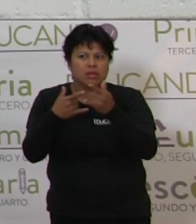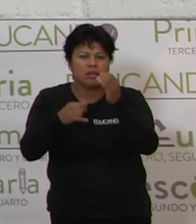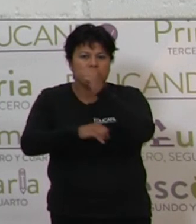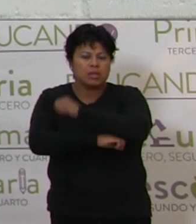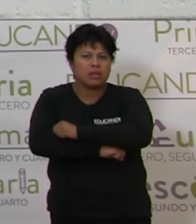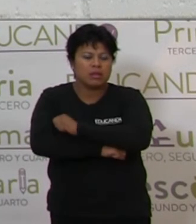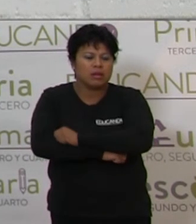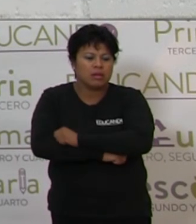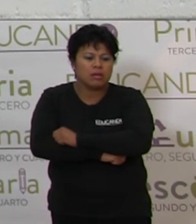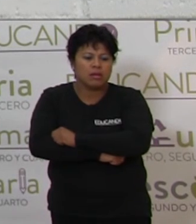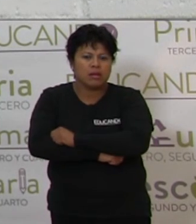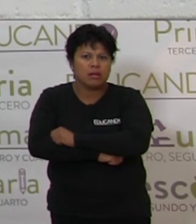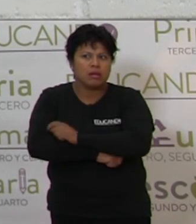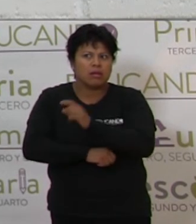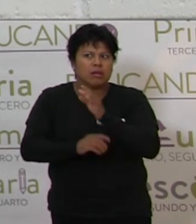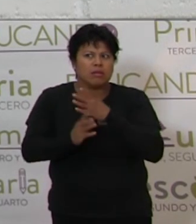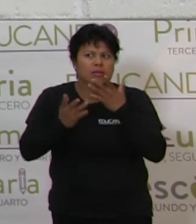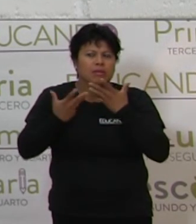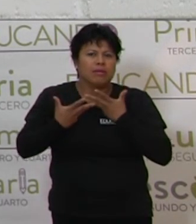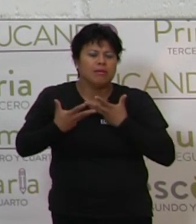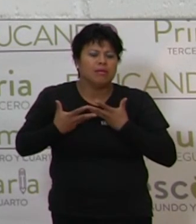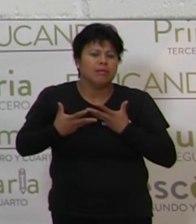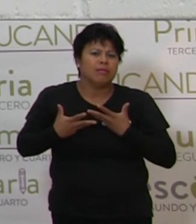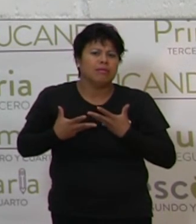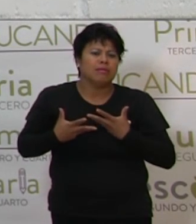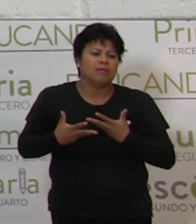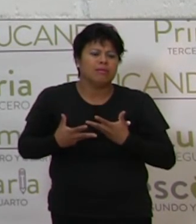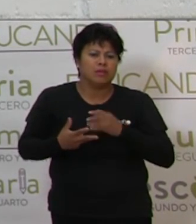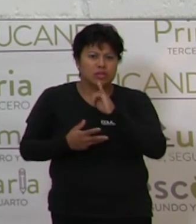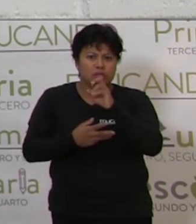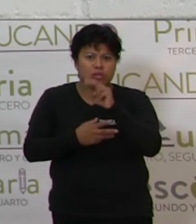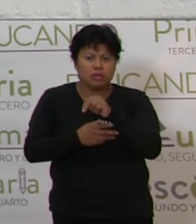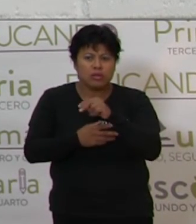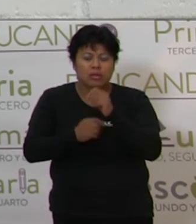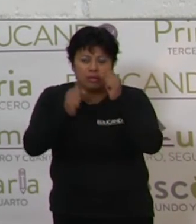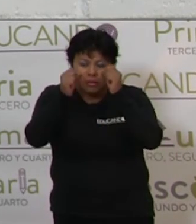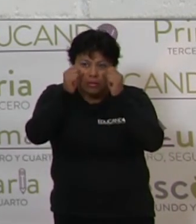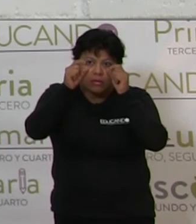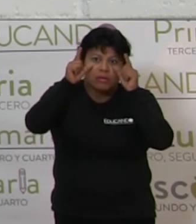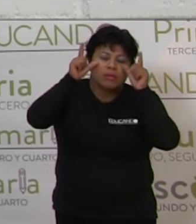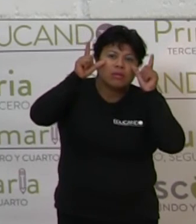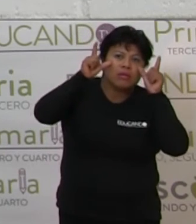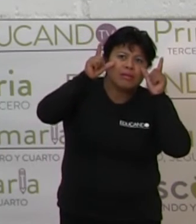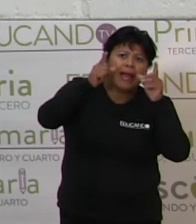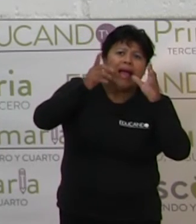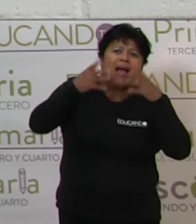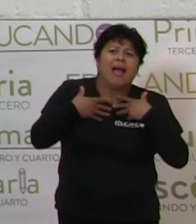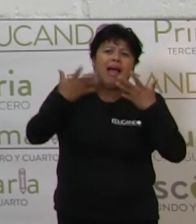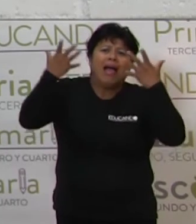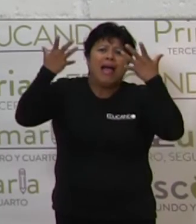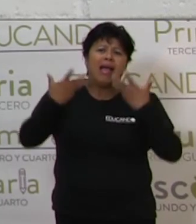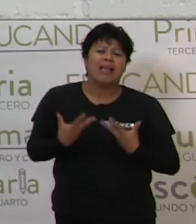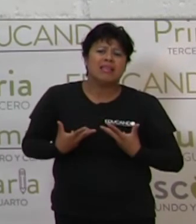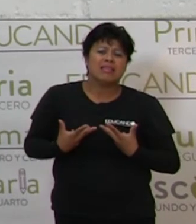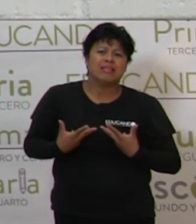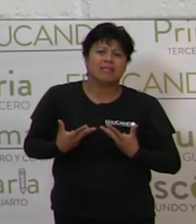de la ventana, con espantosa repugnancia. John Poole volvió a sus ojos en dirección.